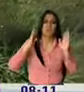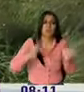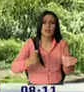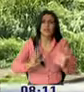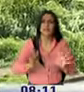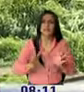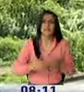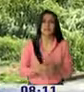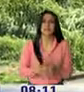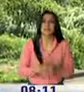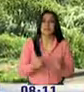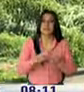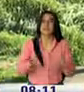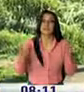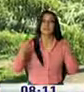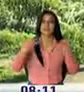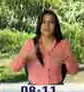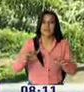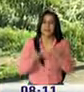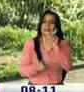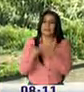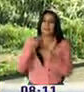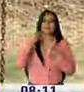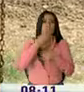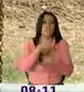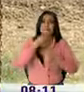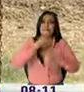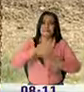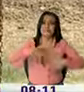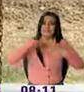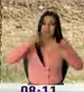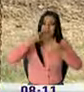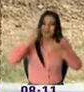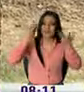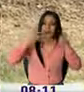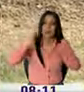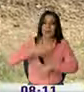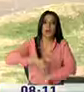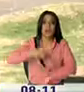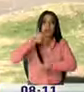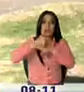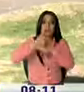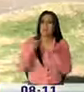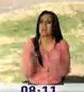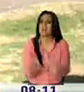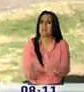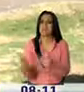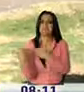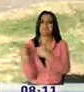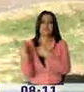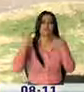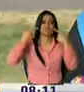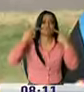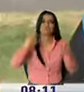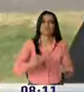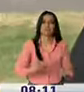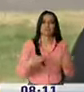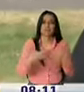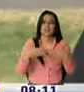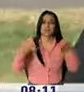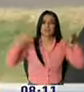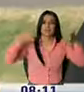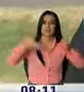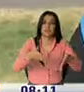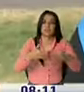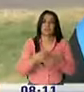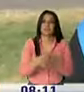Pero luego de las declaraciones de la ciudadanía, la autoridad actuó de inmediato e intervino con sus equipos. Ya está,